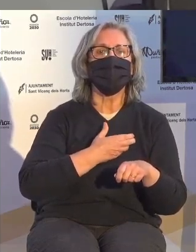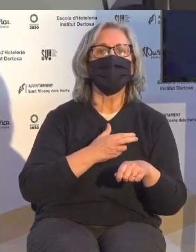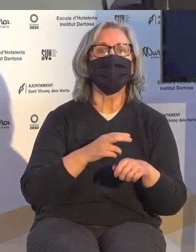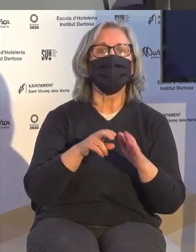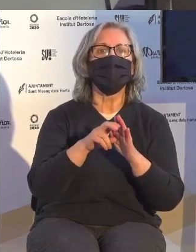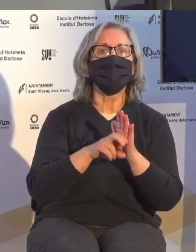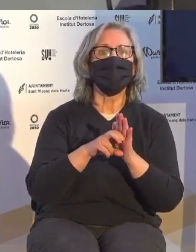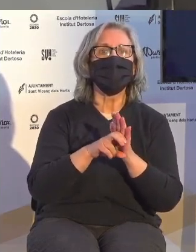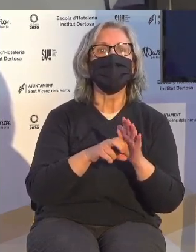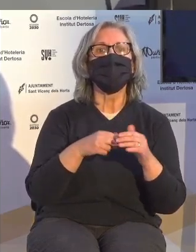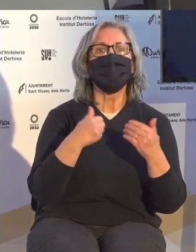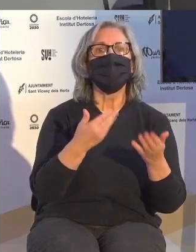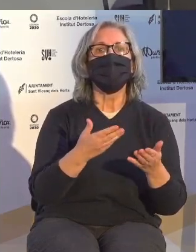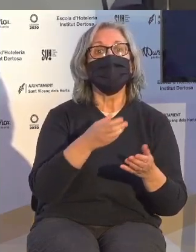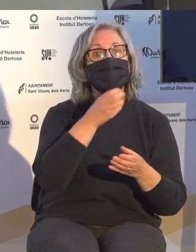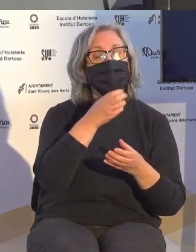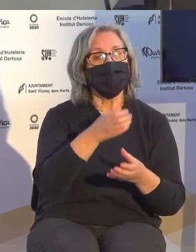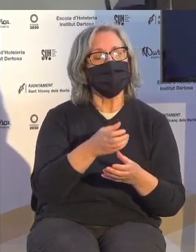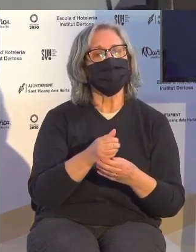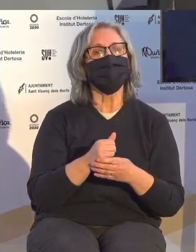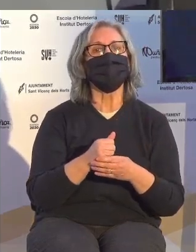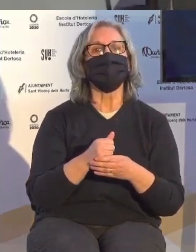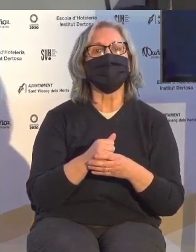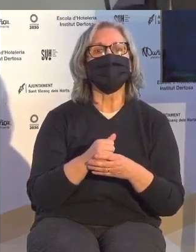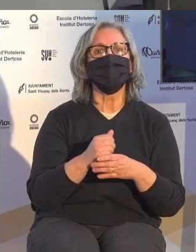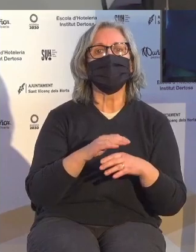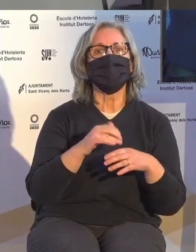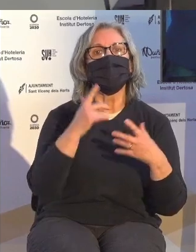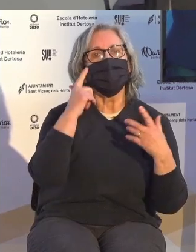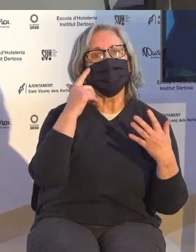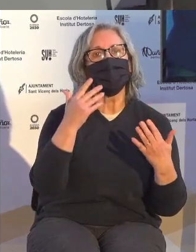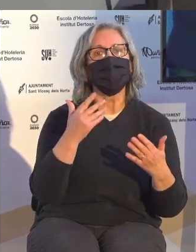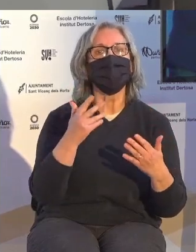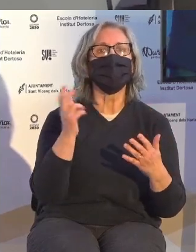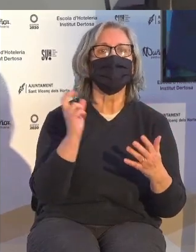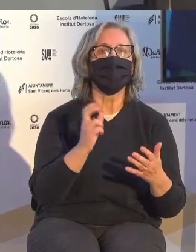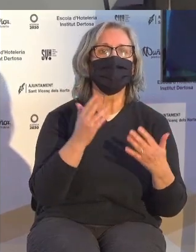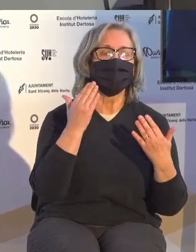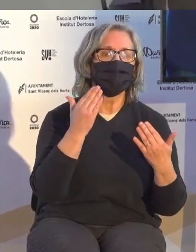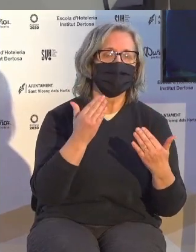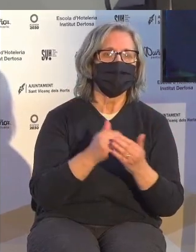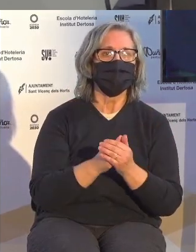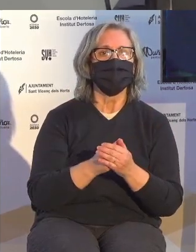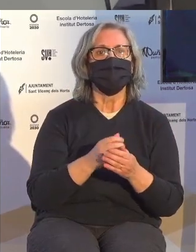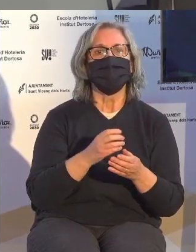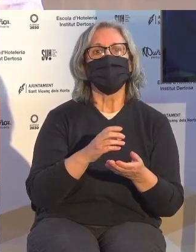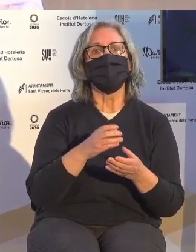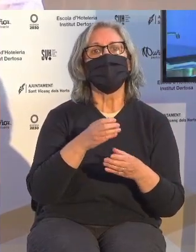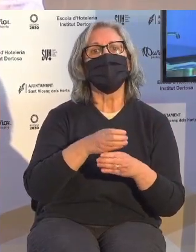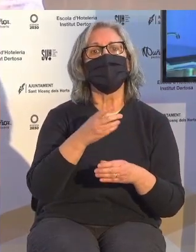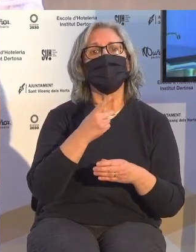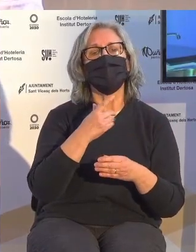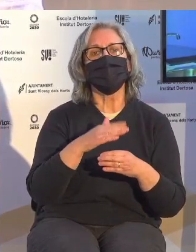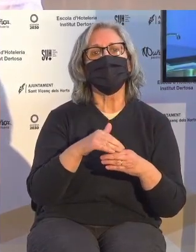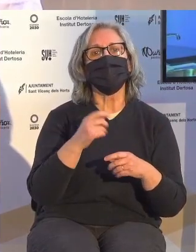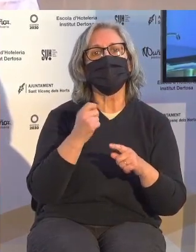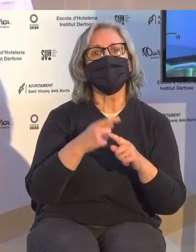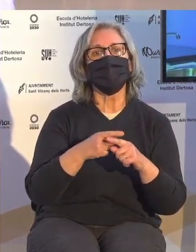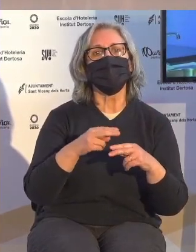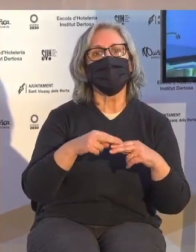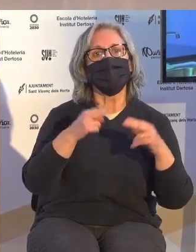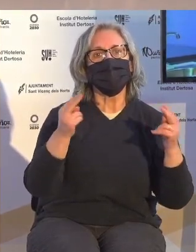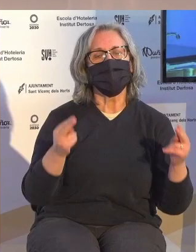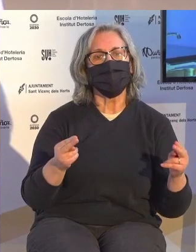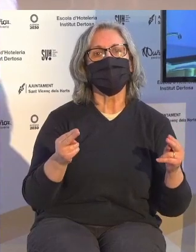obsequio para la participación de en este acto que como verás es esta pequeña representación de un puente palanca